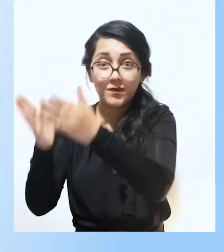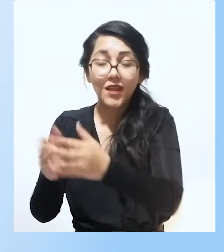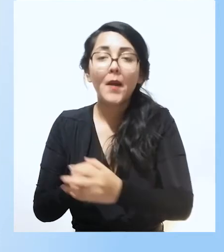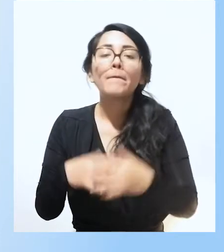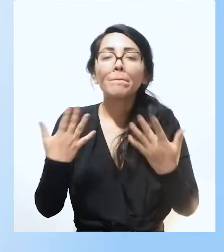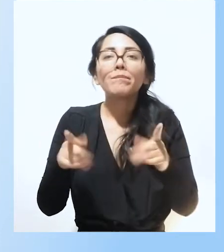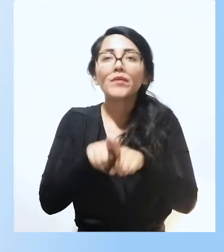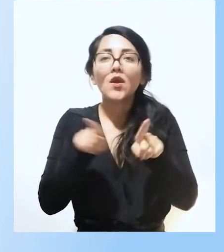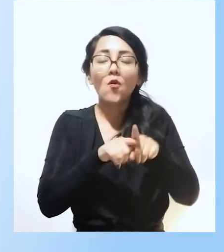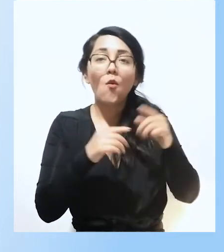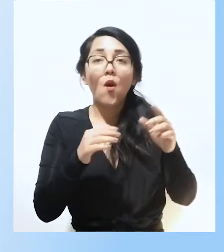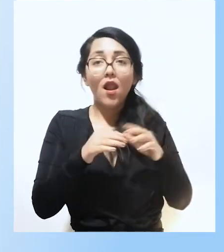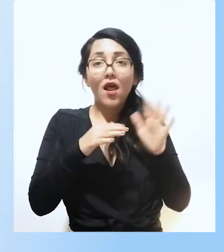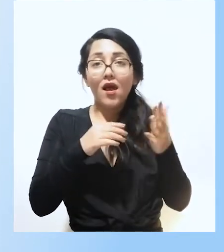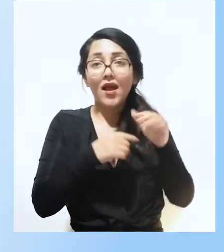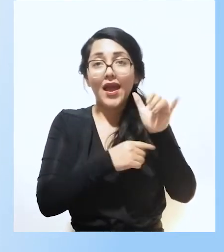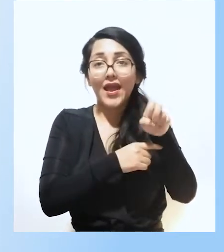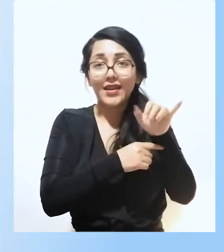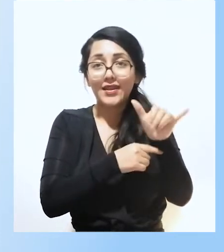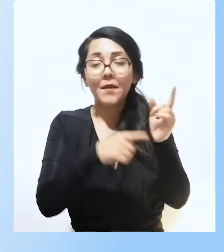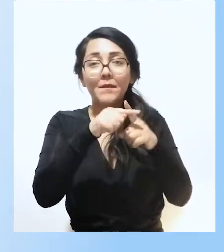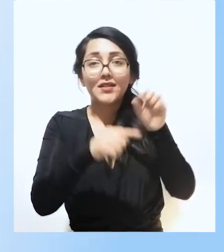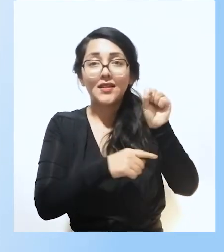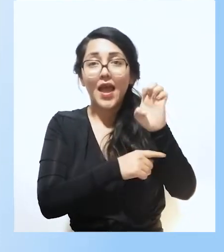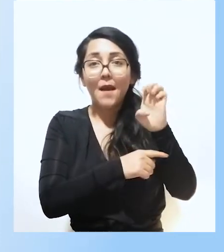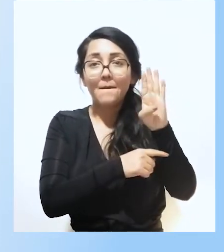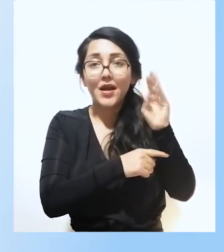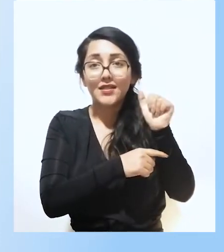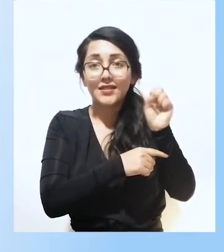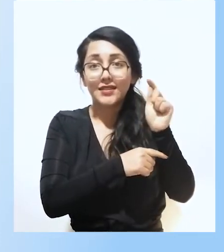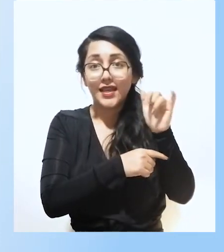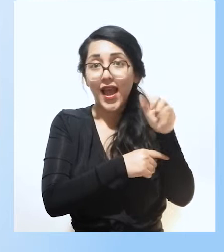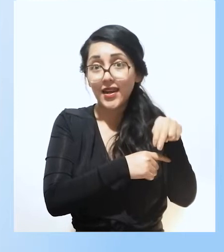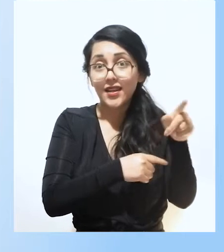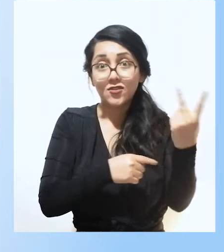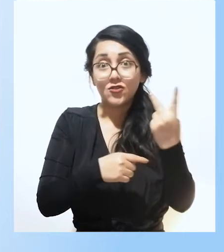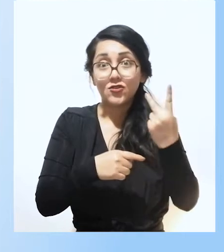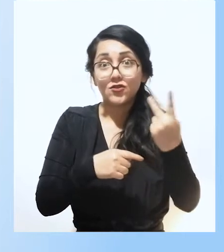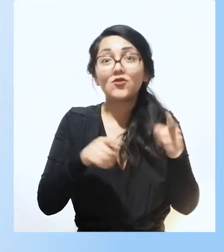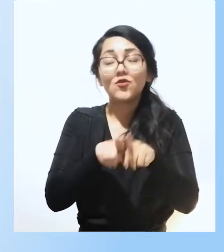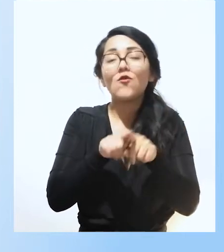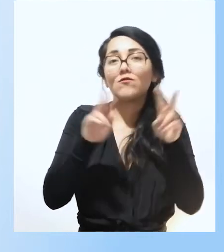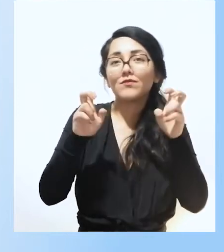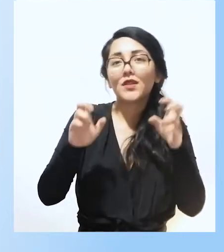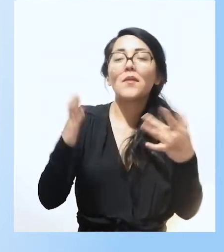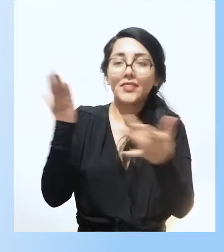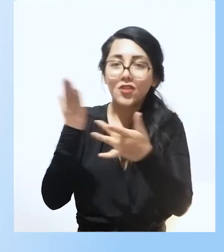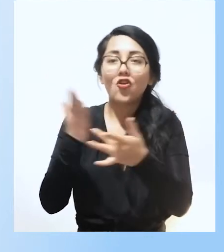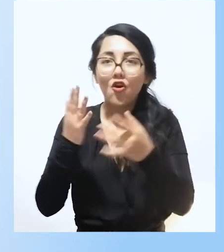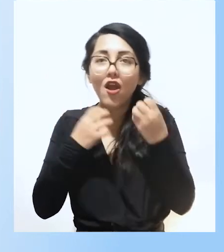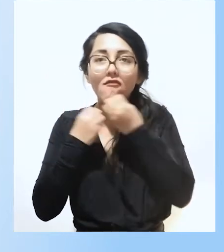González, que viene desde Colombia, y con Sebastián Berger, que nos acompaña desde España, para hablarnos sobre el impacto de las tecnologías de la